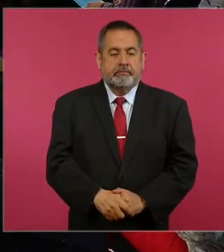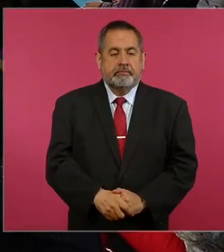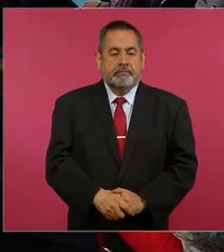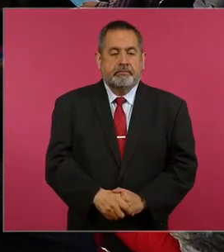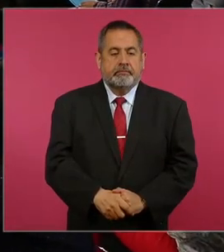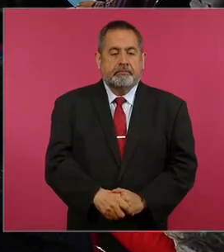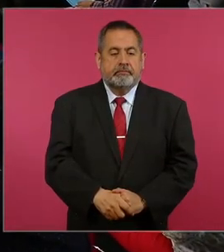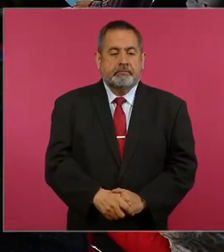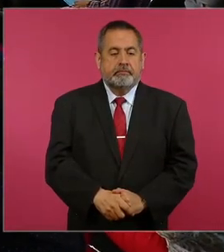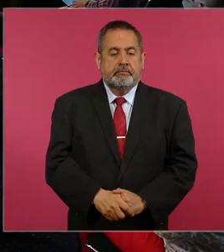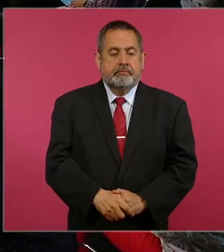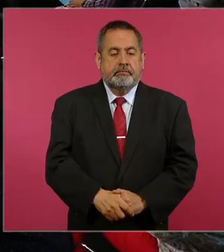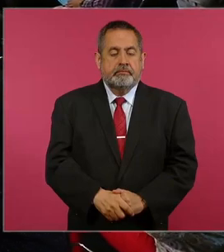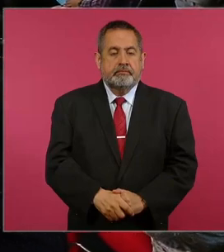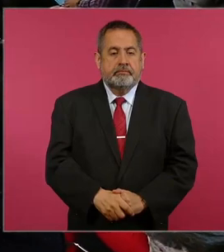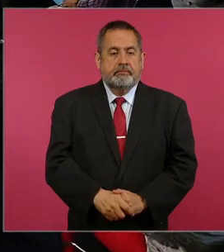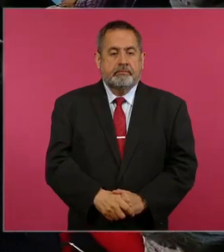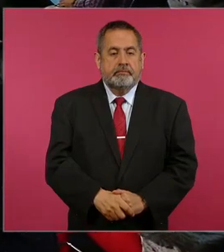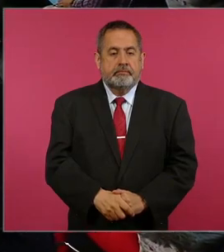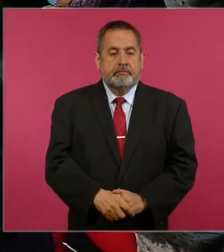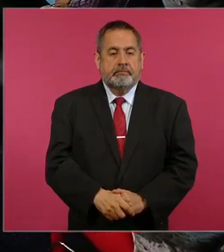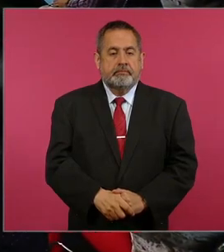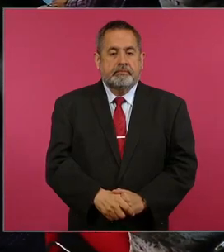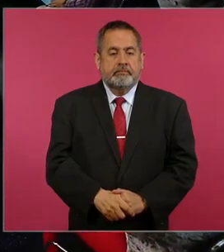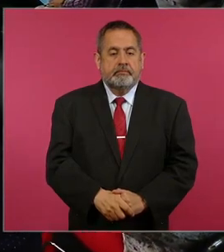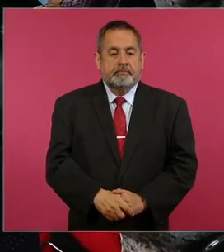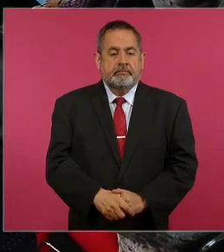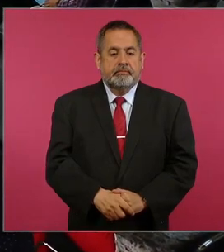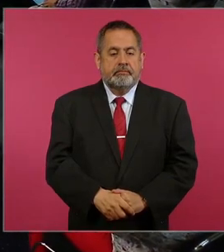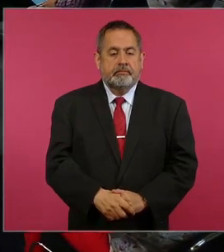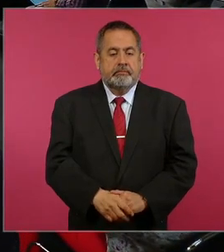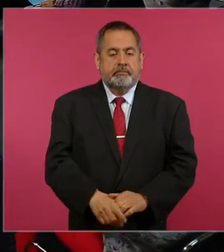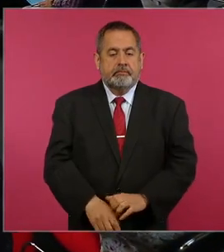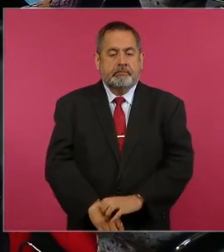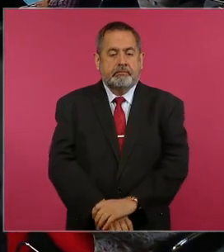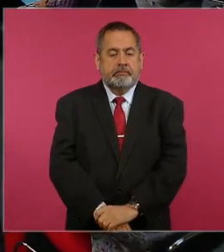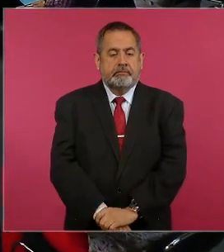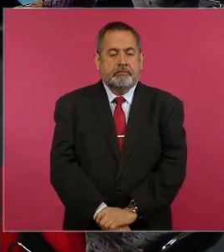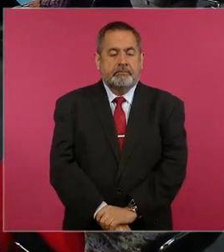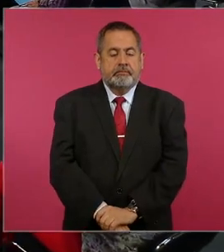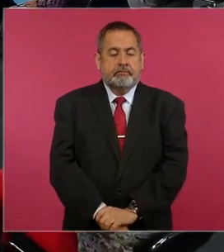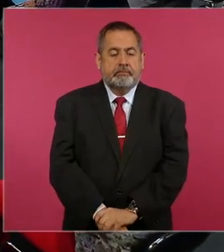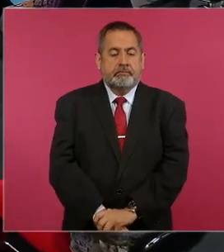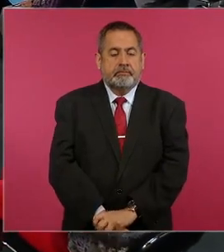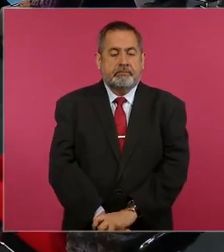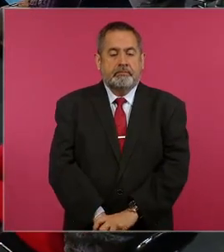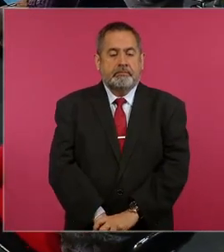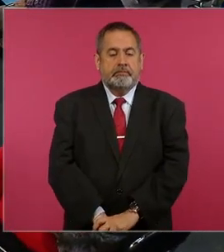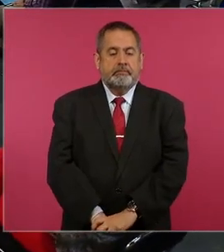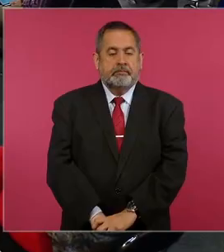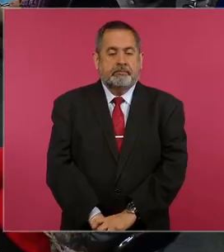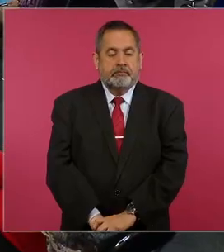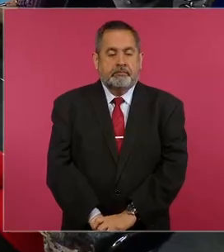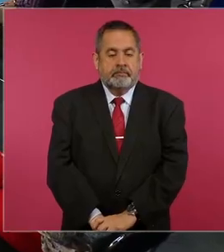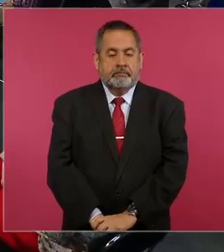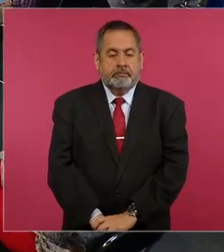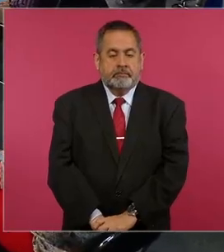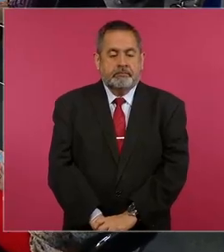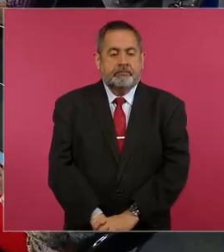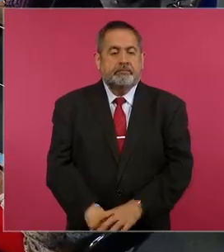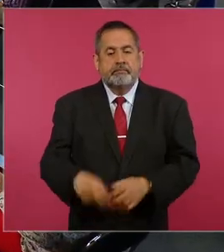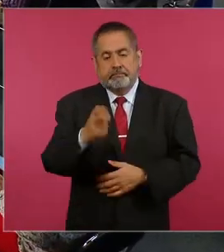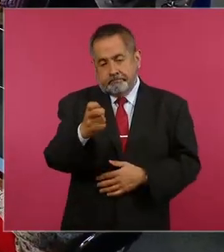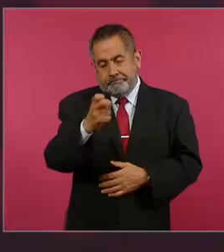comentar que en este presunto contagio habían participado organizaciones de derechos humanos. ¿Cómo? O sea, no sé si podría explicarlo. Es que desde hace